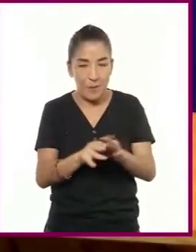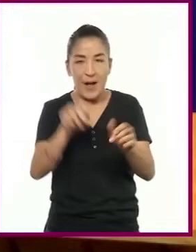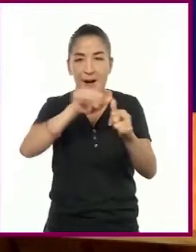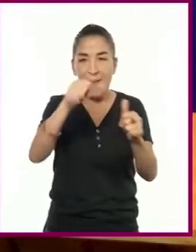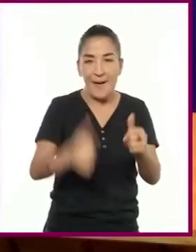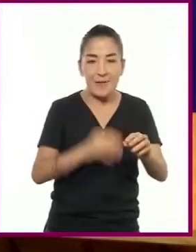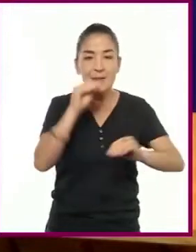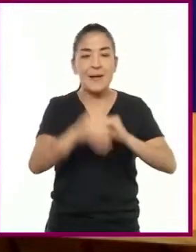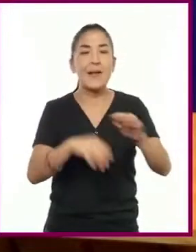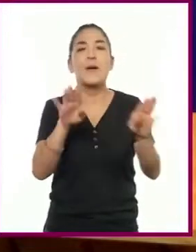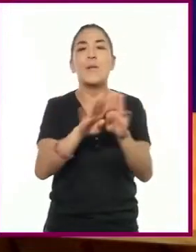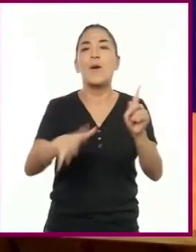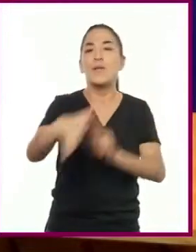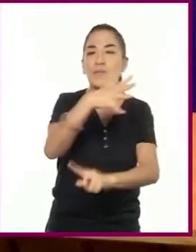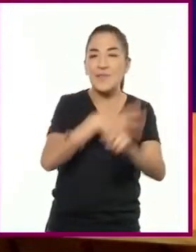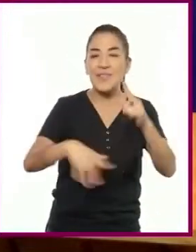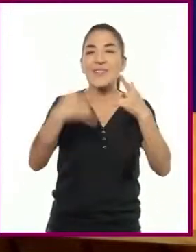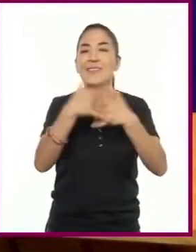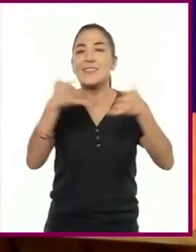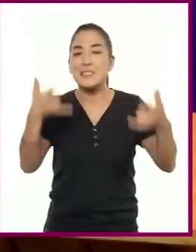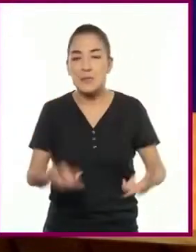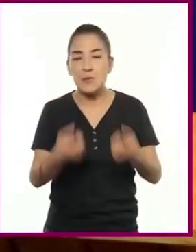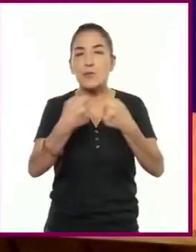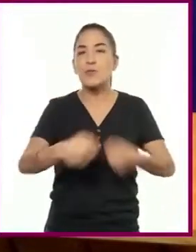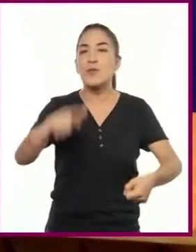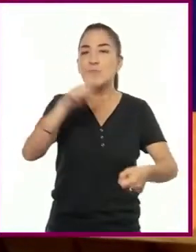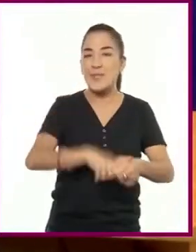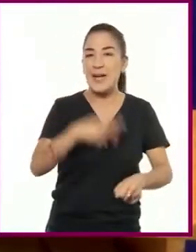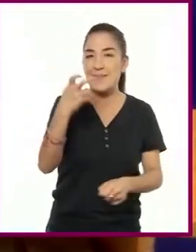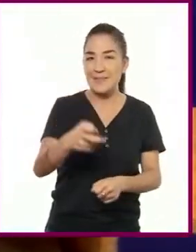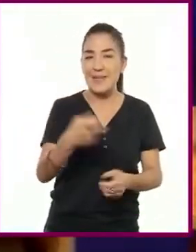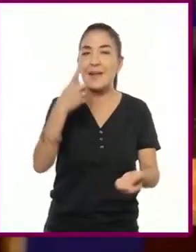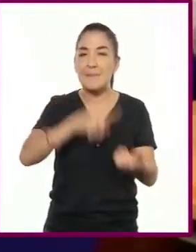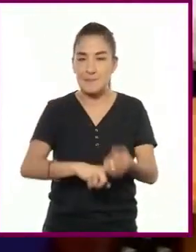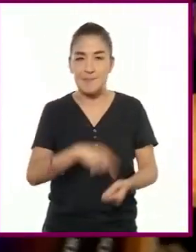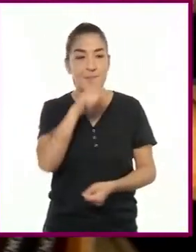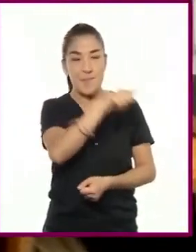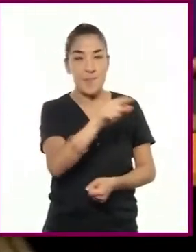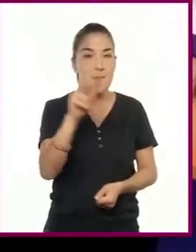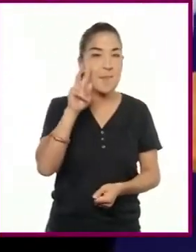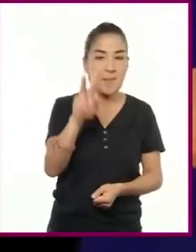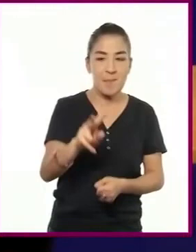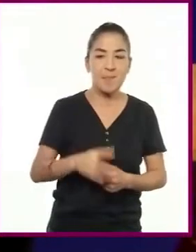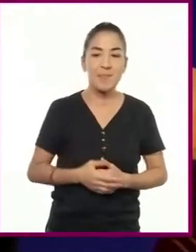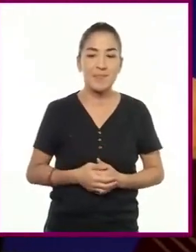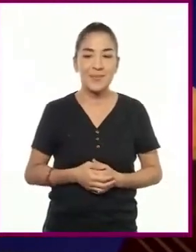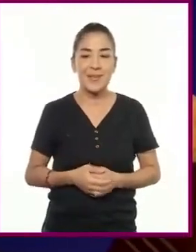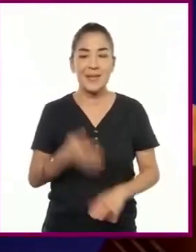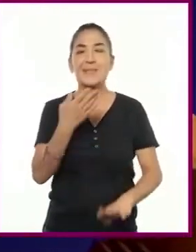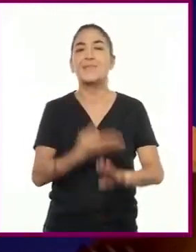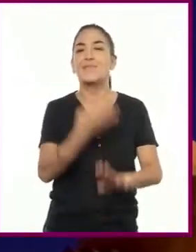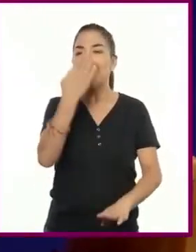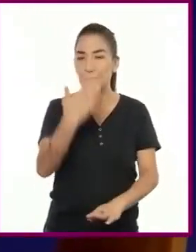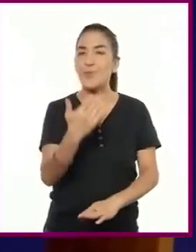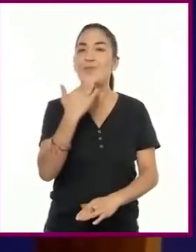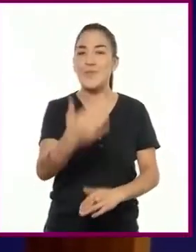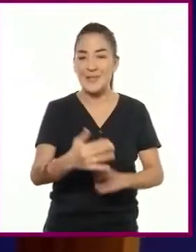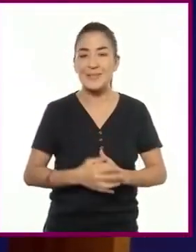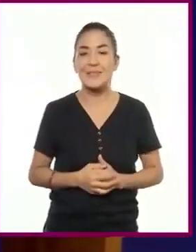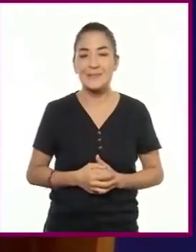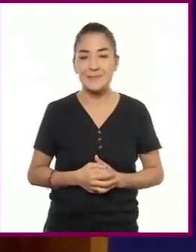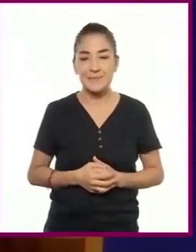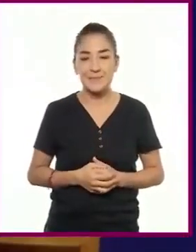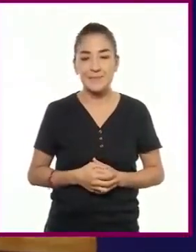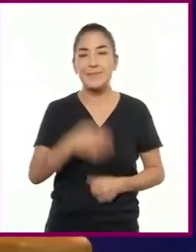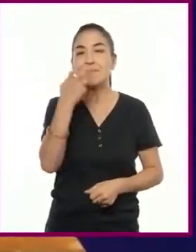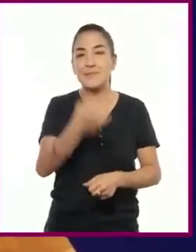contexto histórico y social en el que se produce. Es una observación muy pertinente. Y